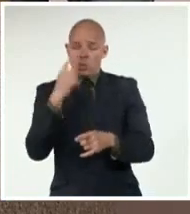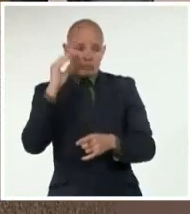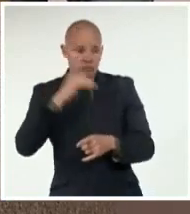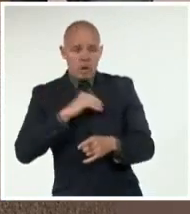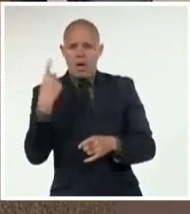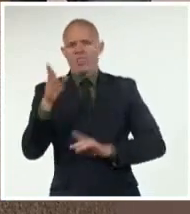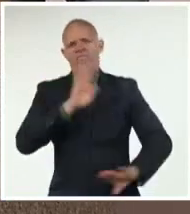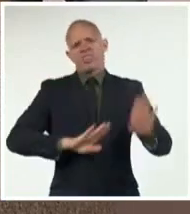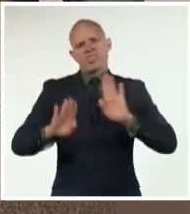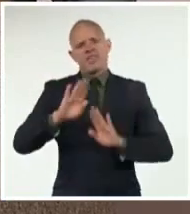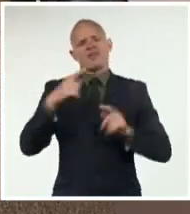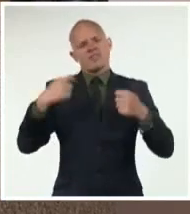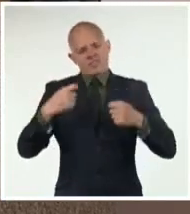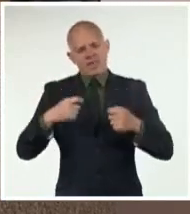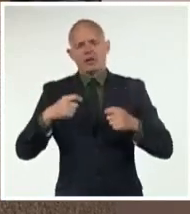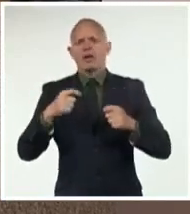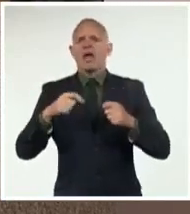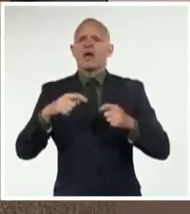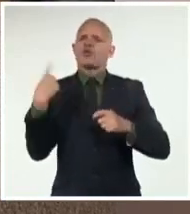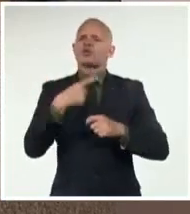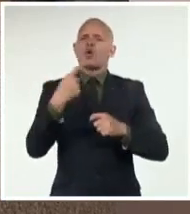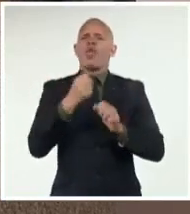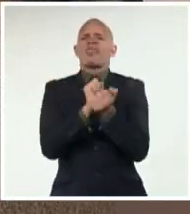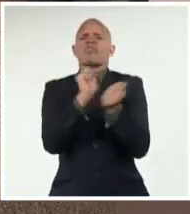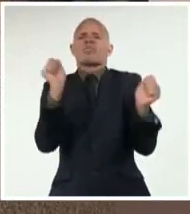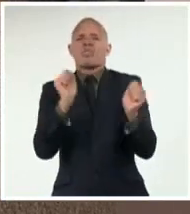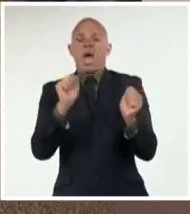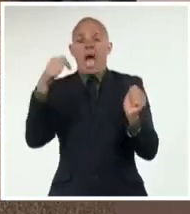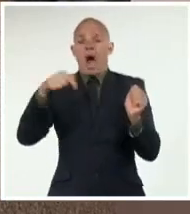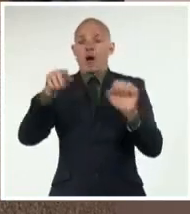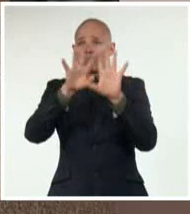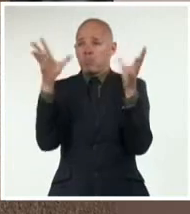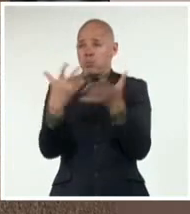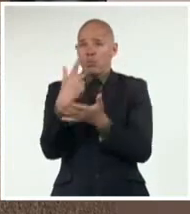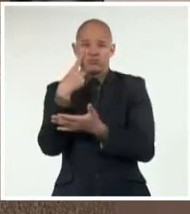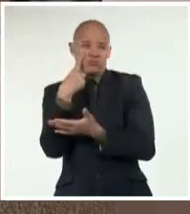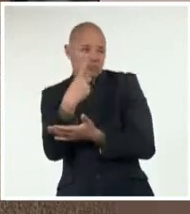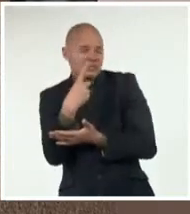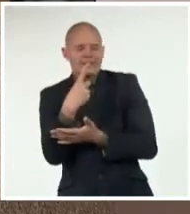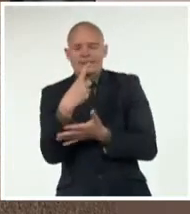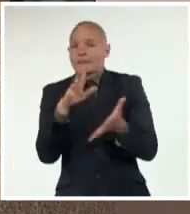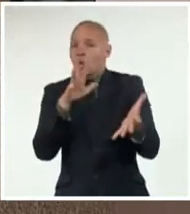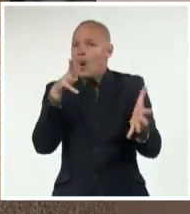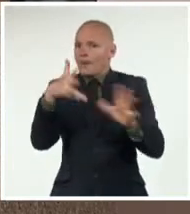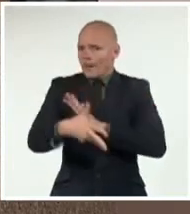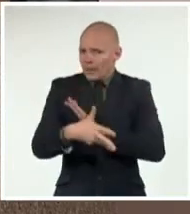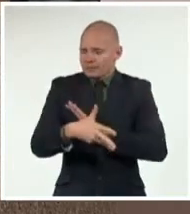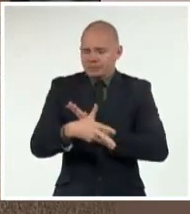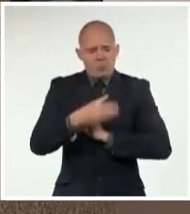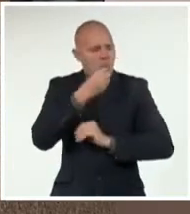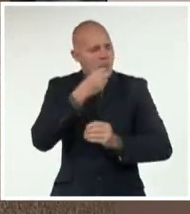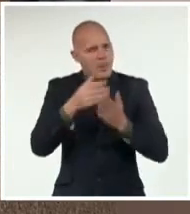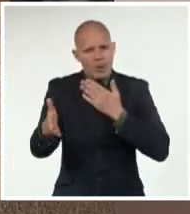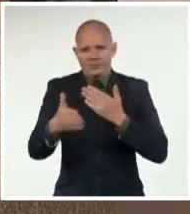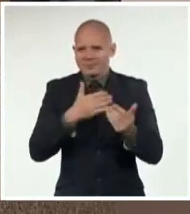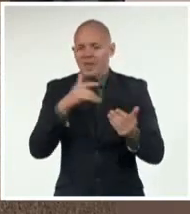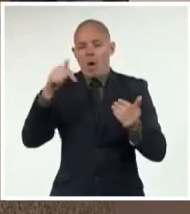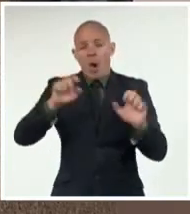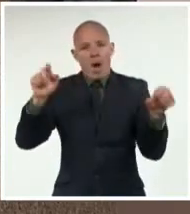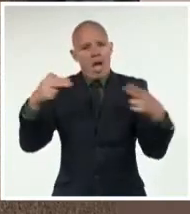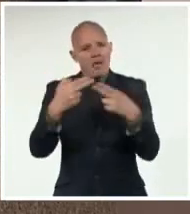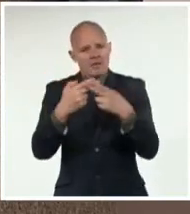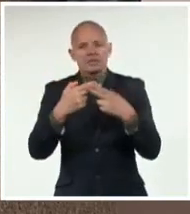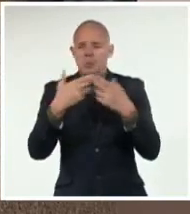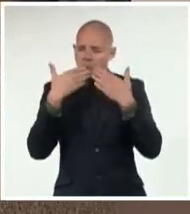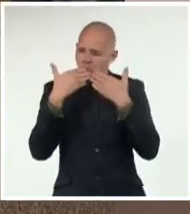situación global tan compleja como en los peores momentos de la historia universal, hoy estamos clausurando un evento que